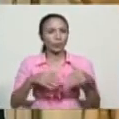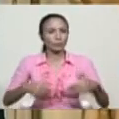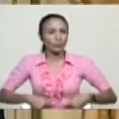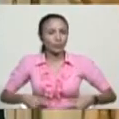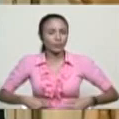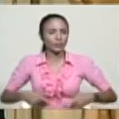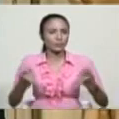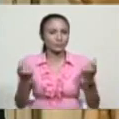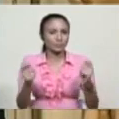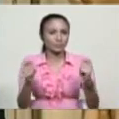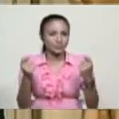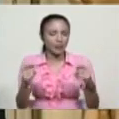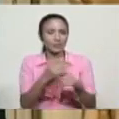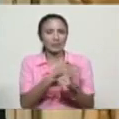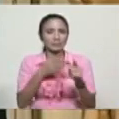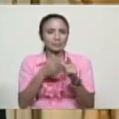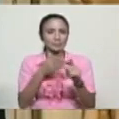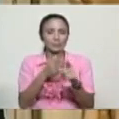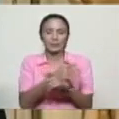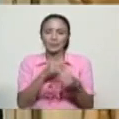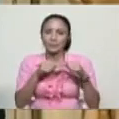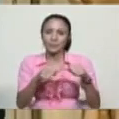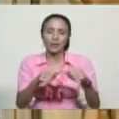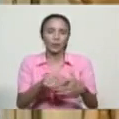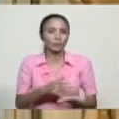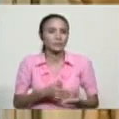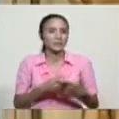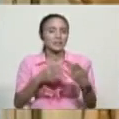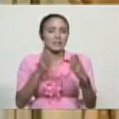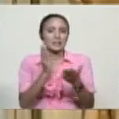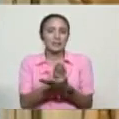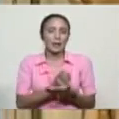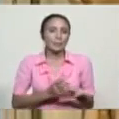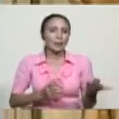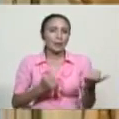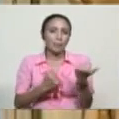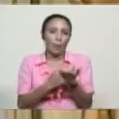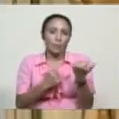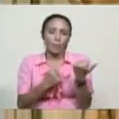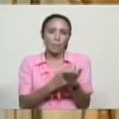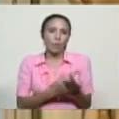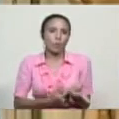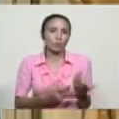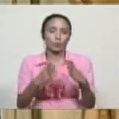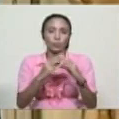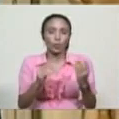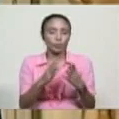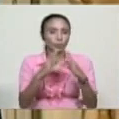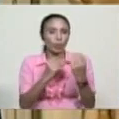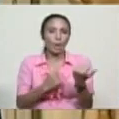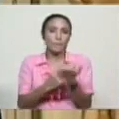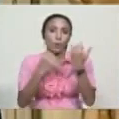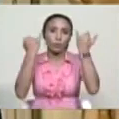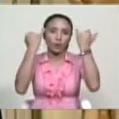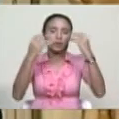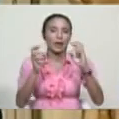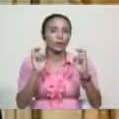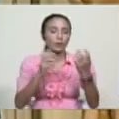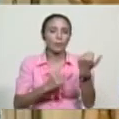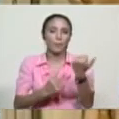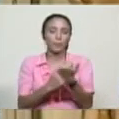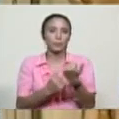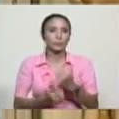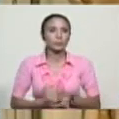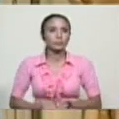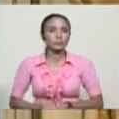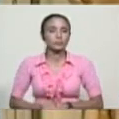del tiempo, siga insistiendo con mucha fuerza en los procesos de descolonización, que